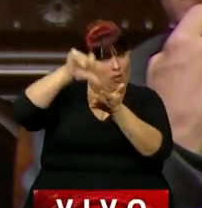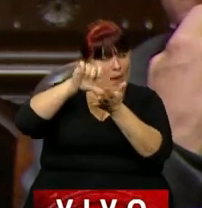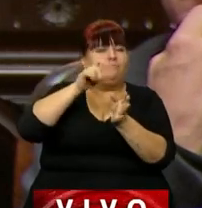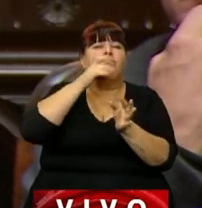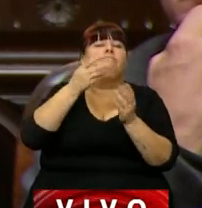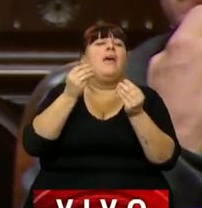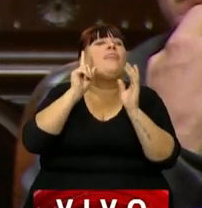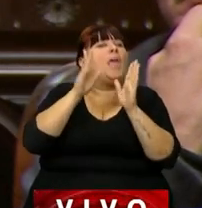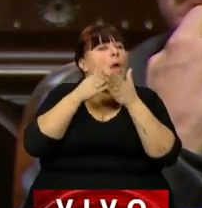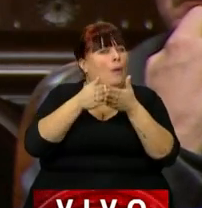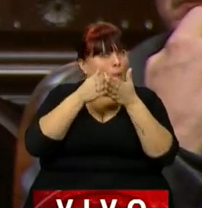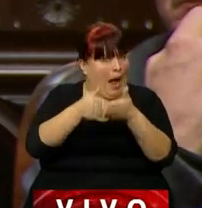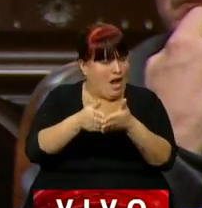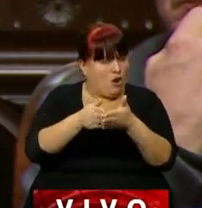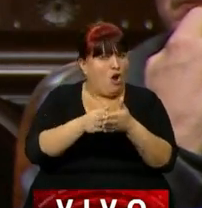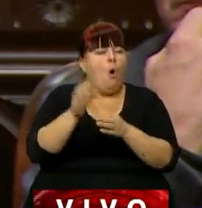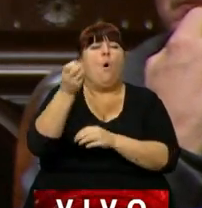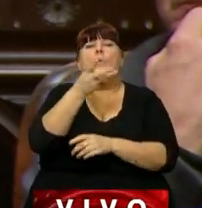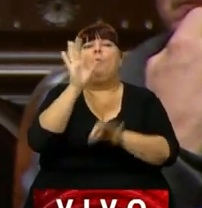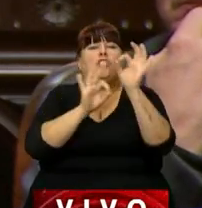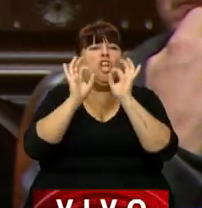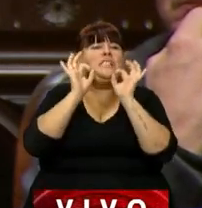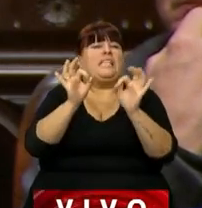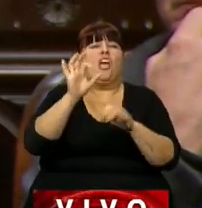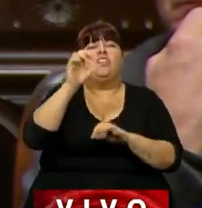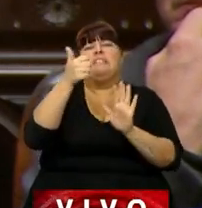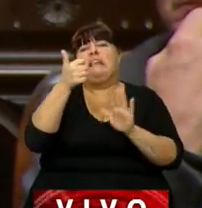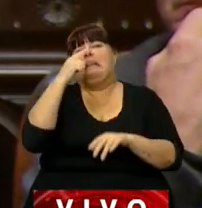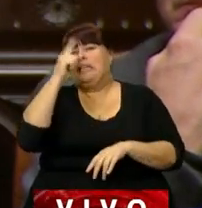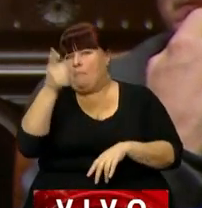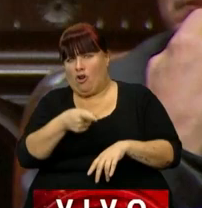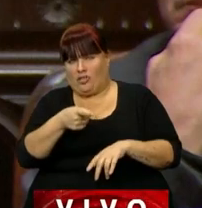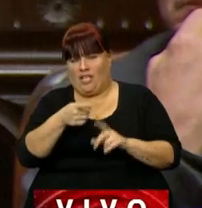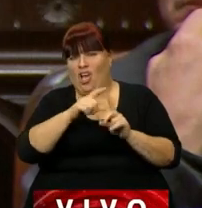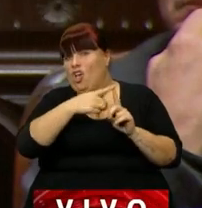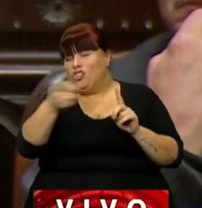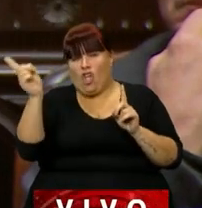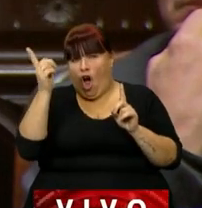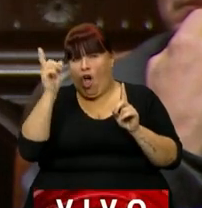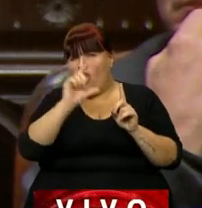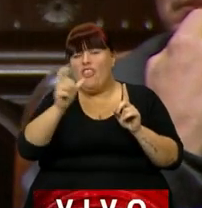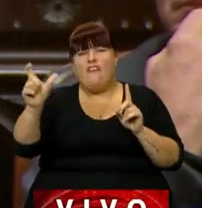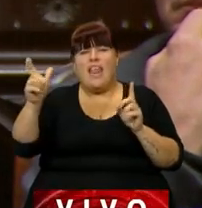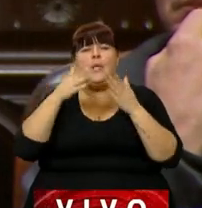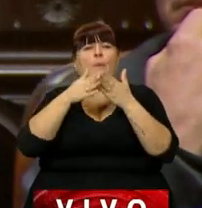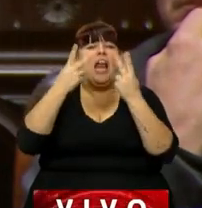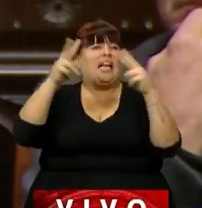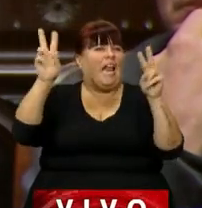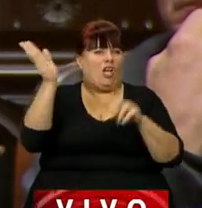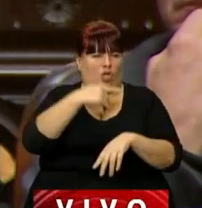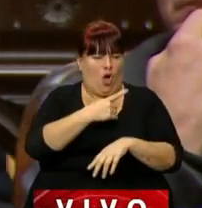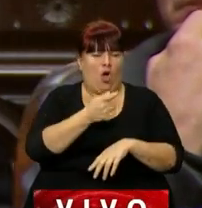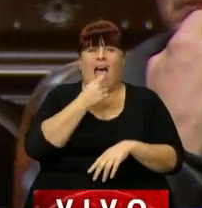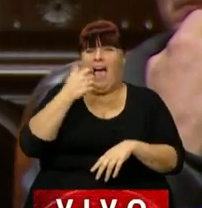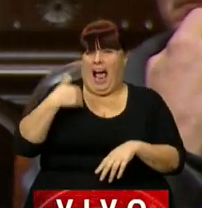hablando de transporte marítimo, el porcentaje no alcanza el 6 o 7%, el resto son todo flotas extranjeras. Un